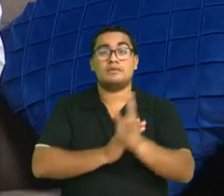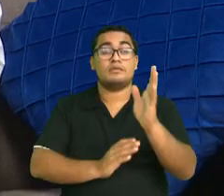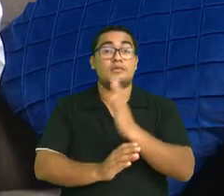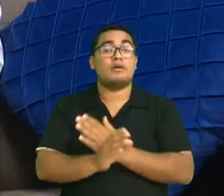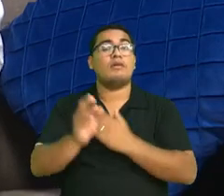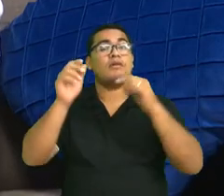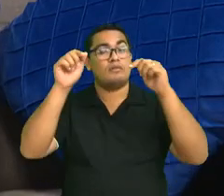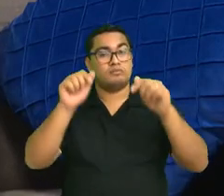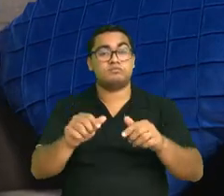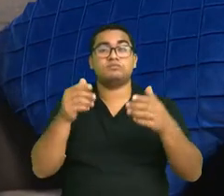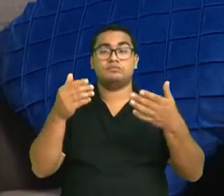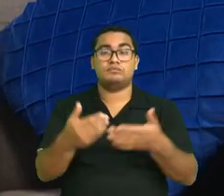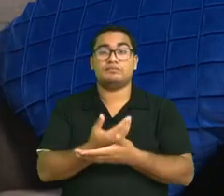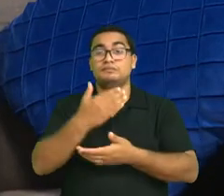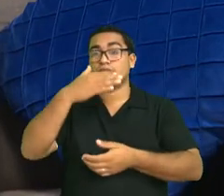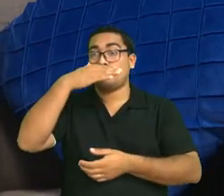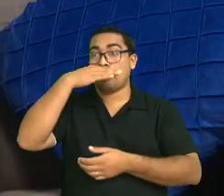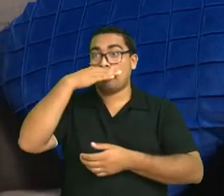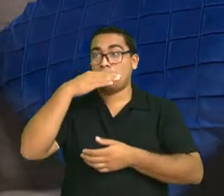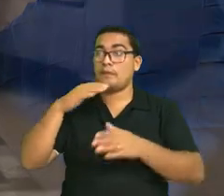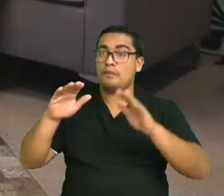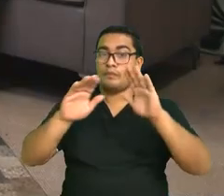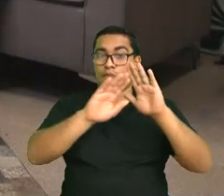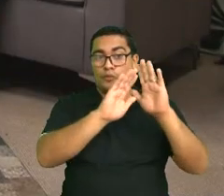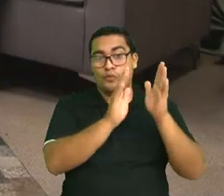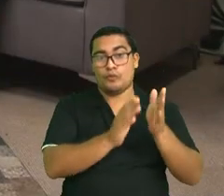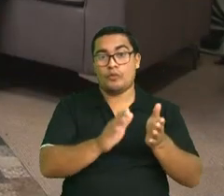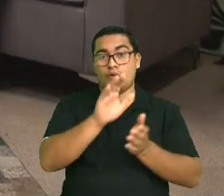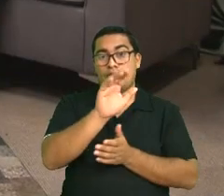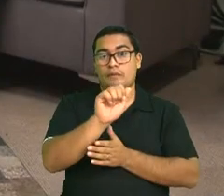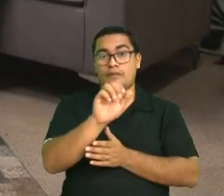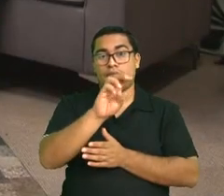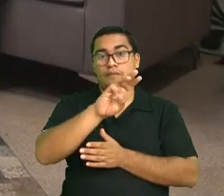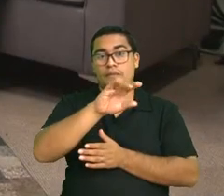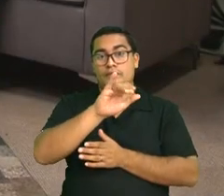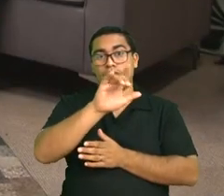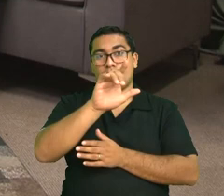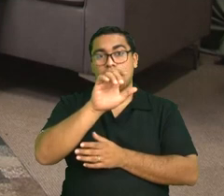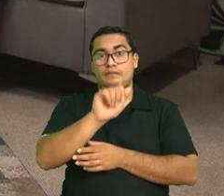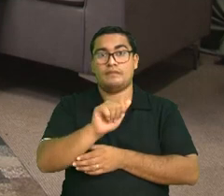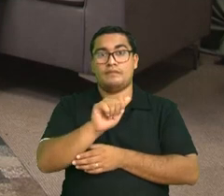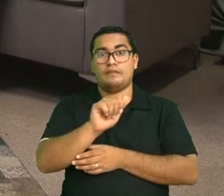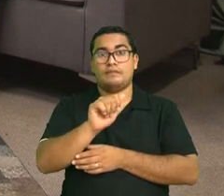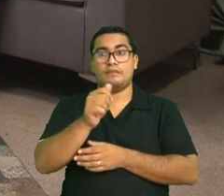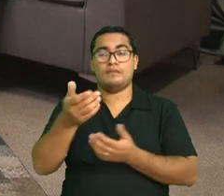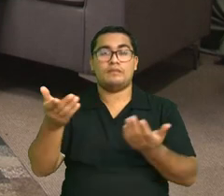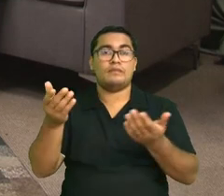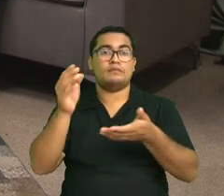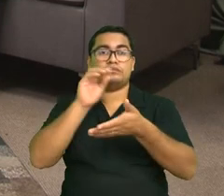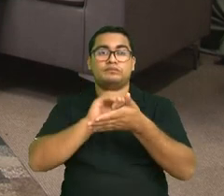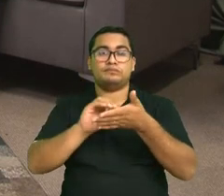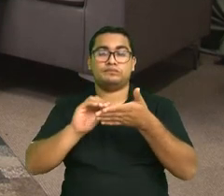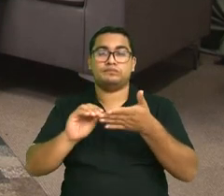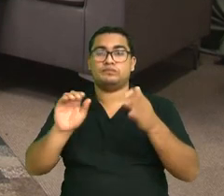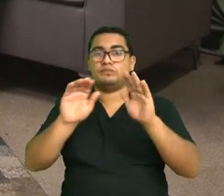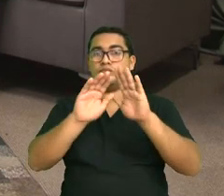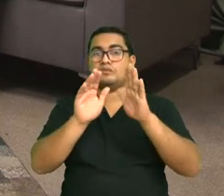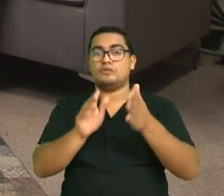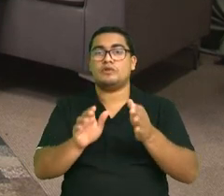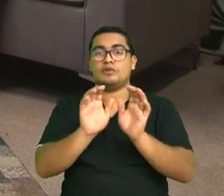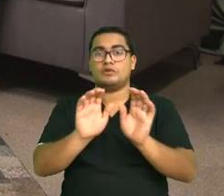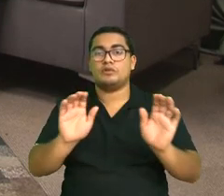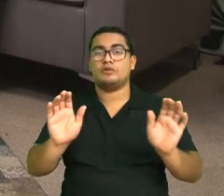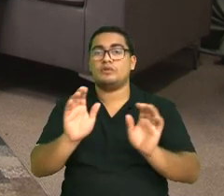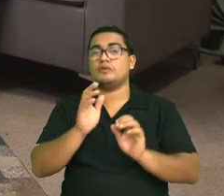compañera Camila Mejía Rodríguez, integrante de la Comisión de Asuntos de la Mujer, Juventud, Niñez y Familia de la Asamblea Nacional, y junto a ella la compañera